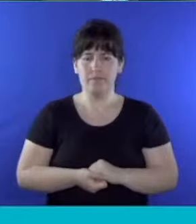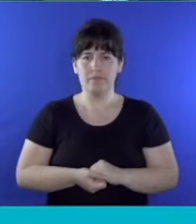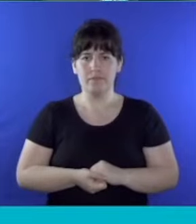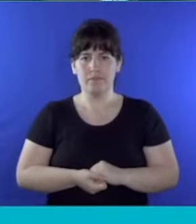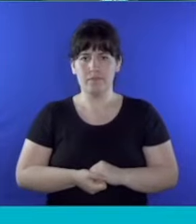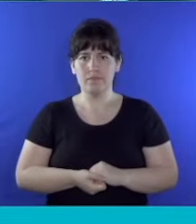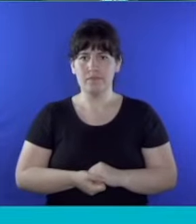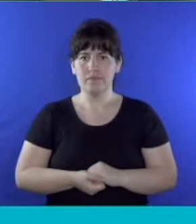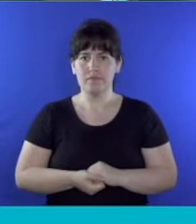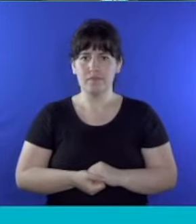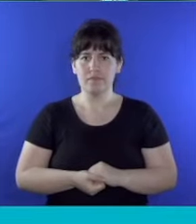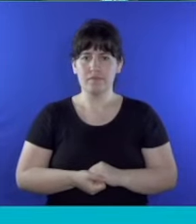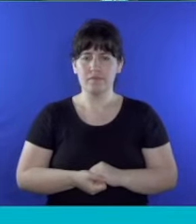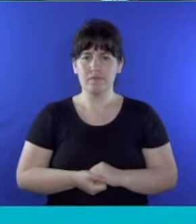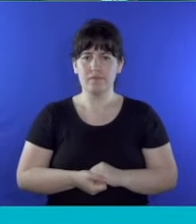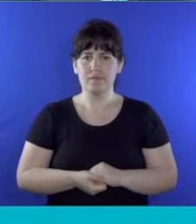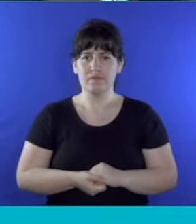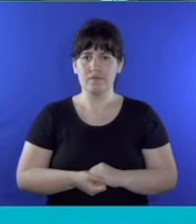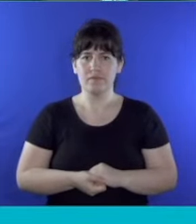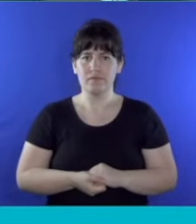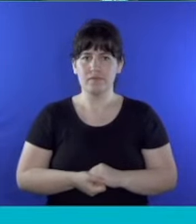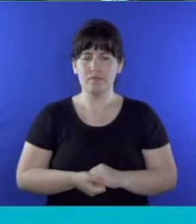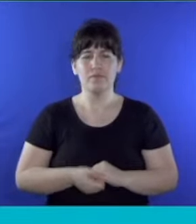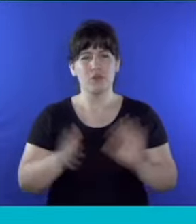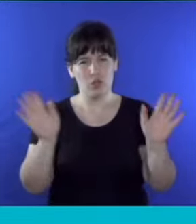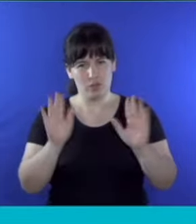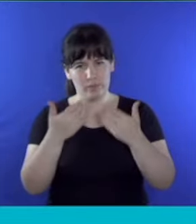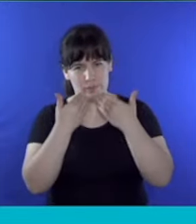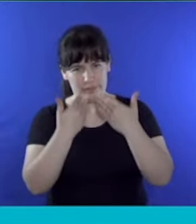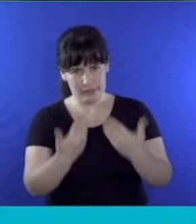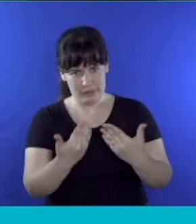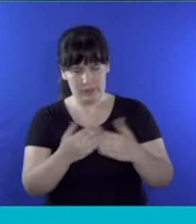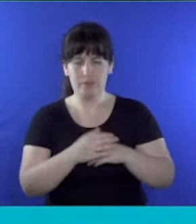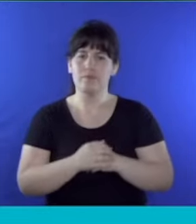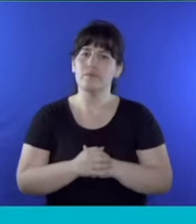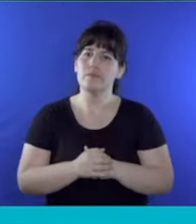Hola, muchas gracias, señora diputada. A continuación.